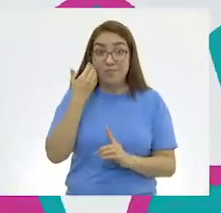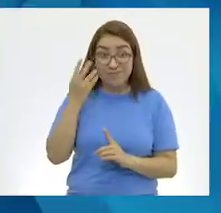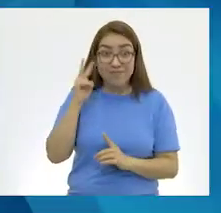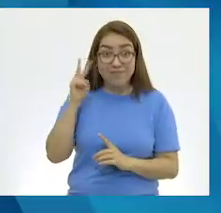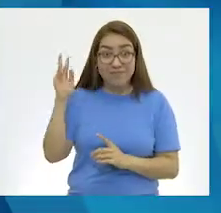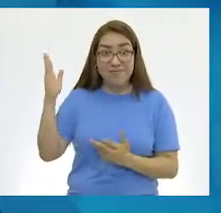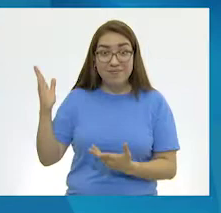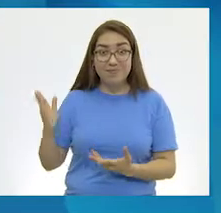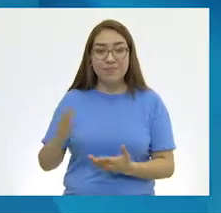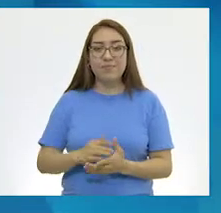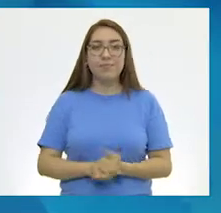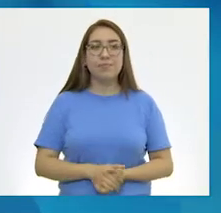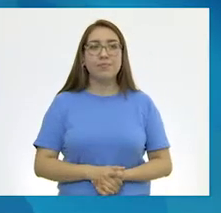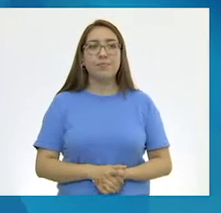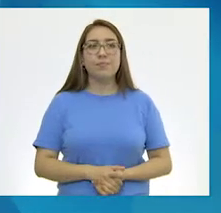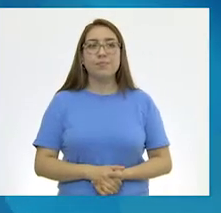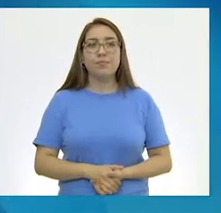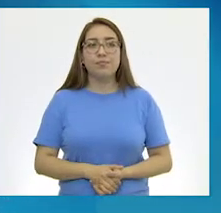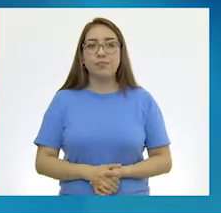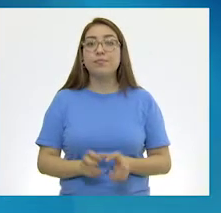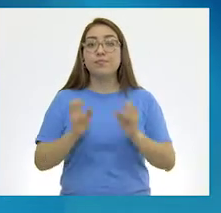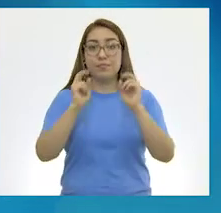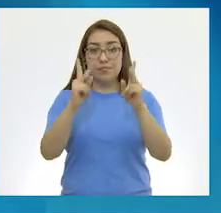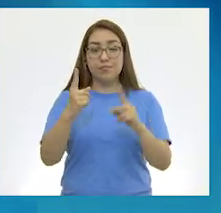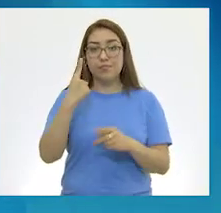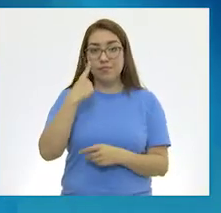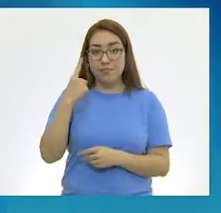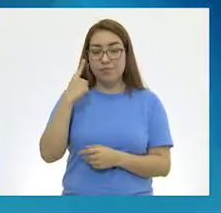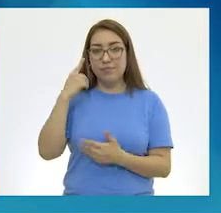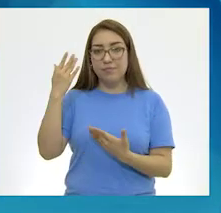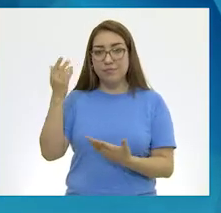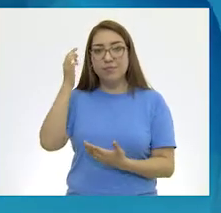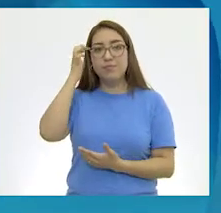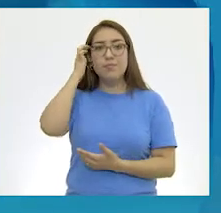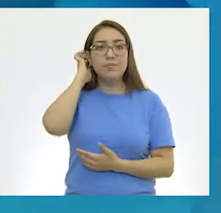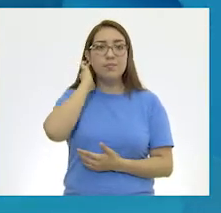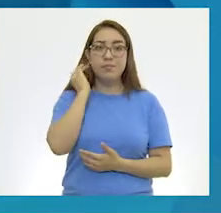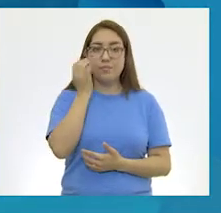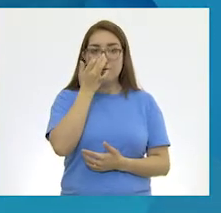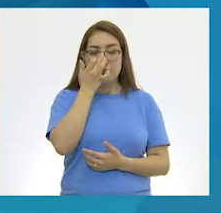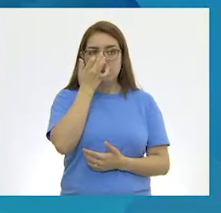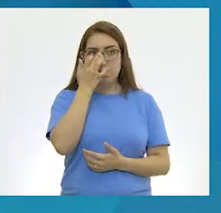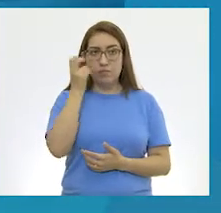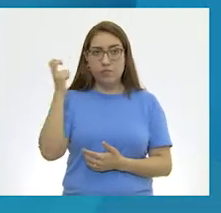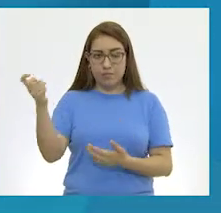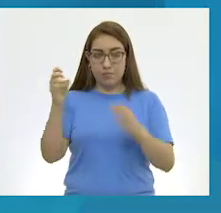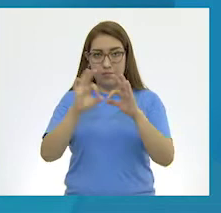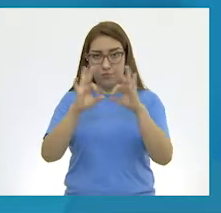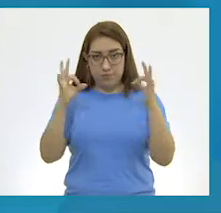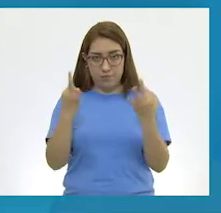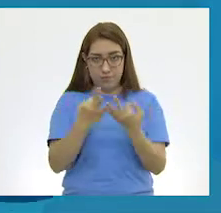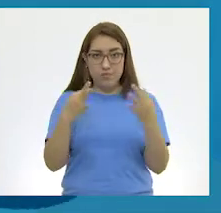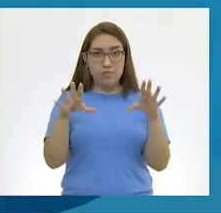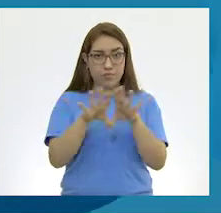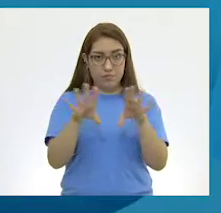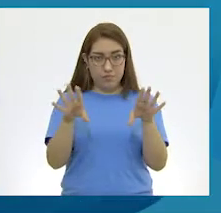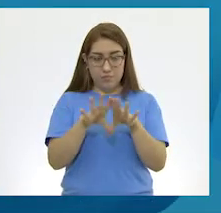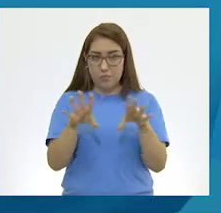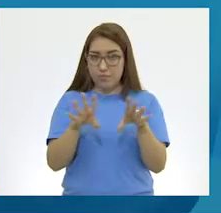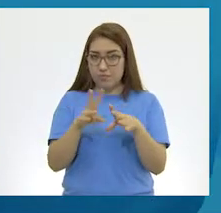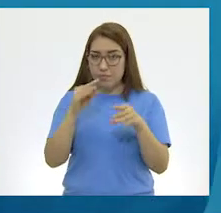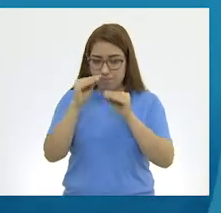sí. Ok. Más o menos así sería la distribución de temas de mi